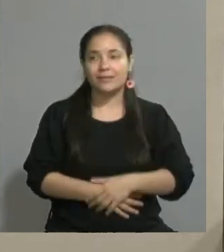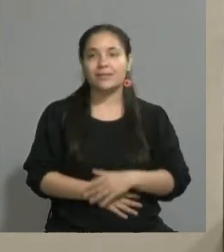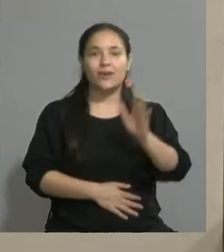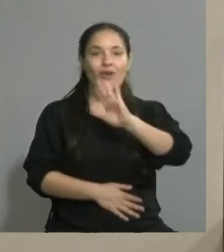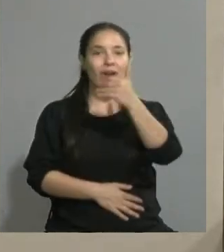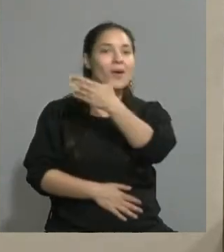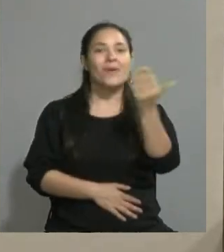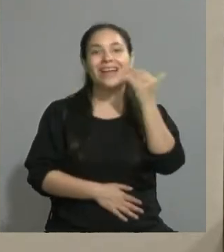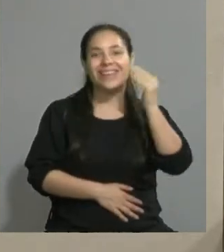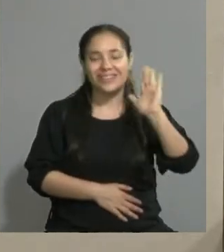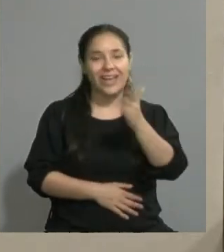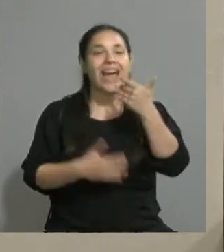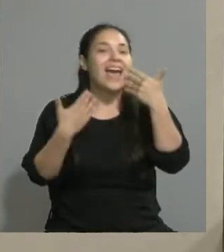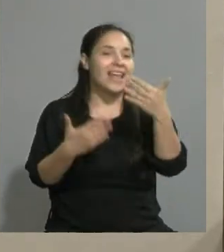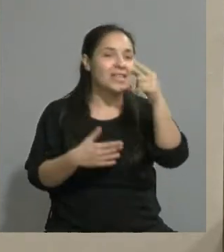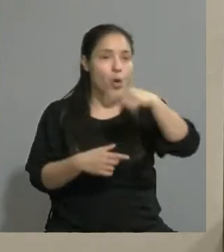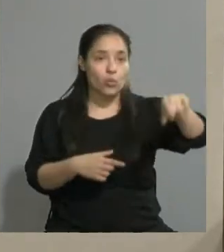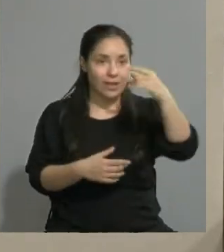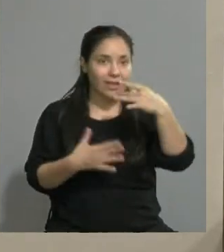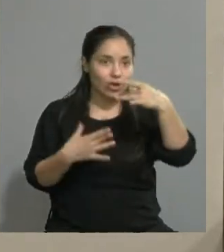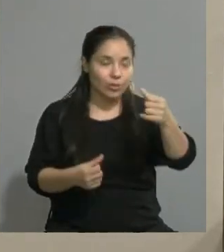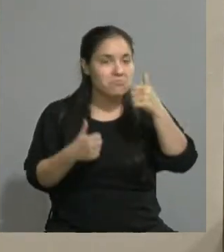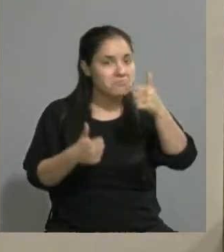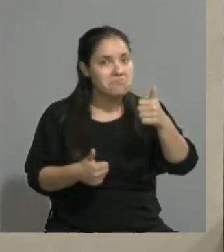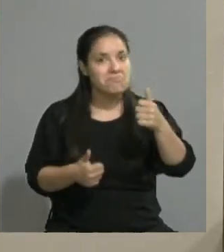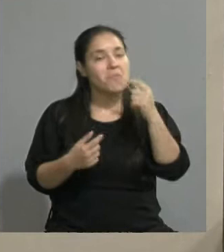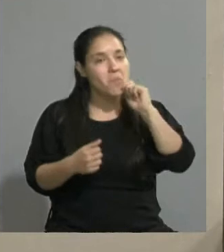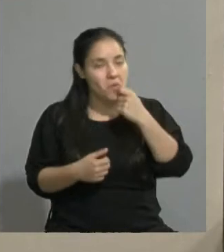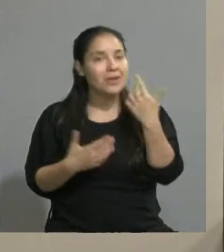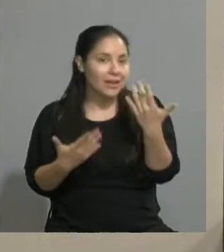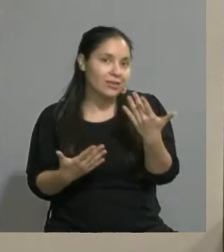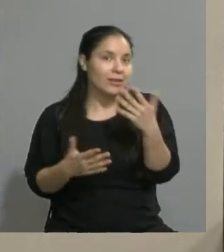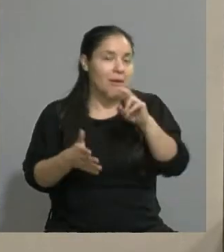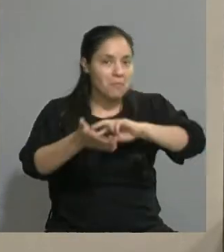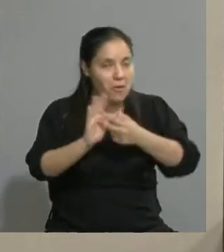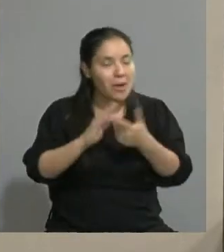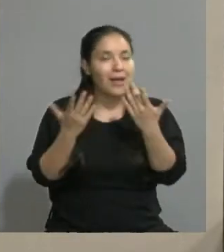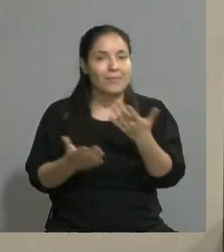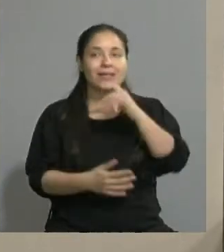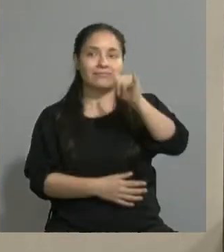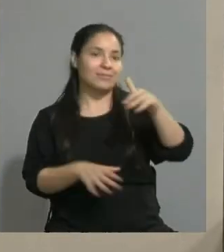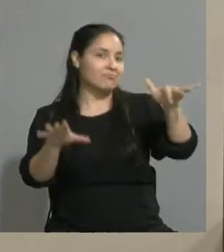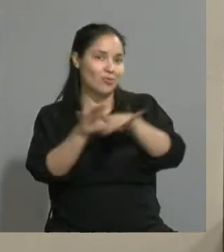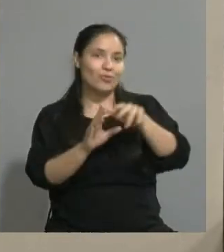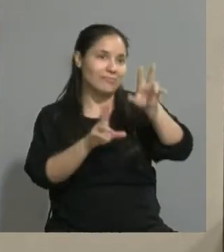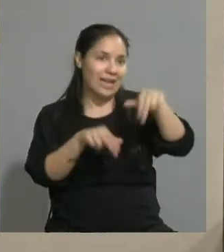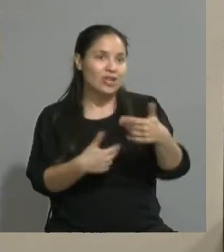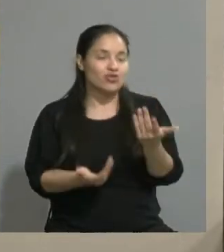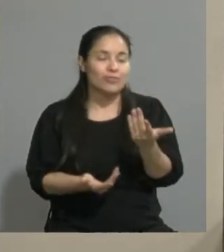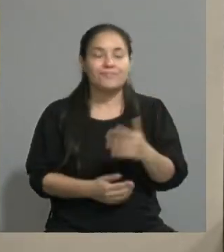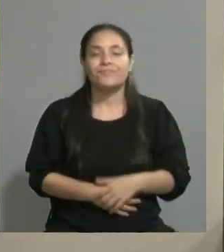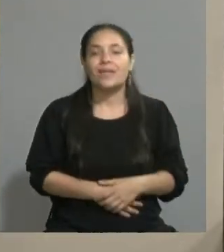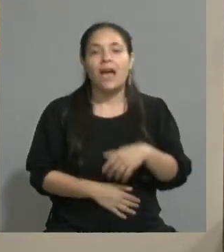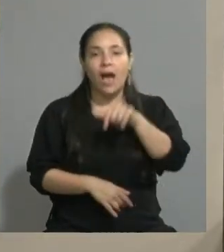Buenas tardes, ¿cómo les va? No, gracias a ustedes por este contacto tan útil para nuestra problemática. Exacto, tan útil. Bueno, primero vamos a repasar